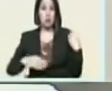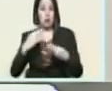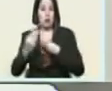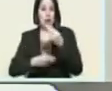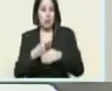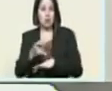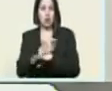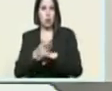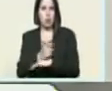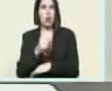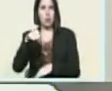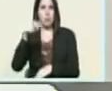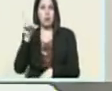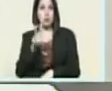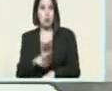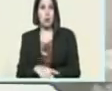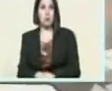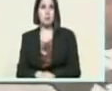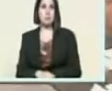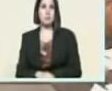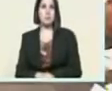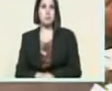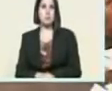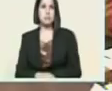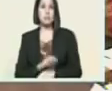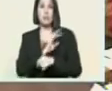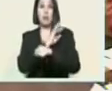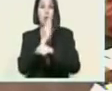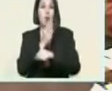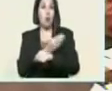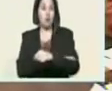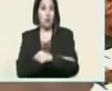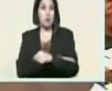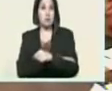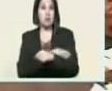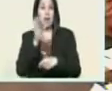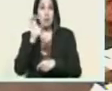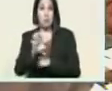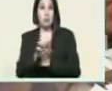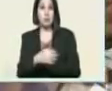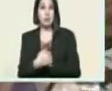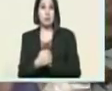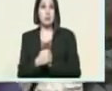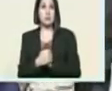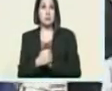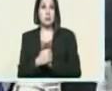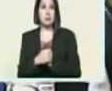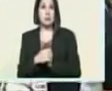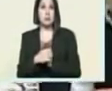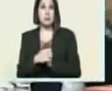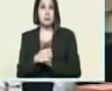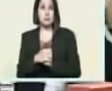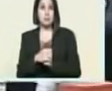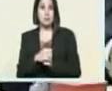gobierno en Venezuela. Es nuestra fuerza. La fuerza de la patria inmortal.